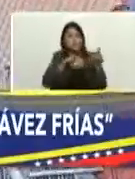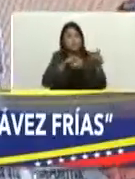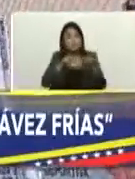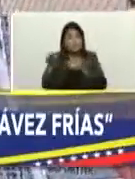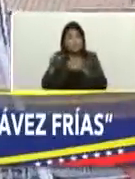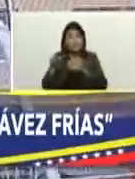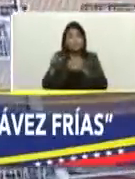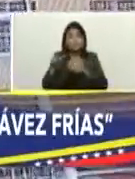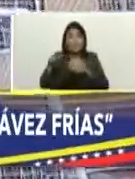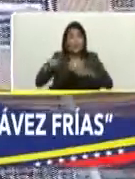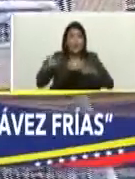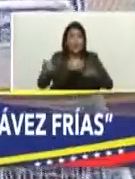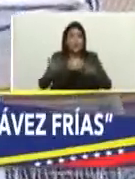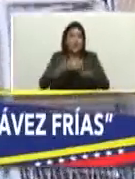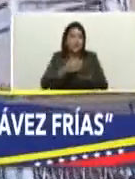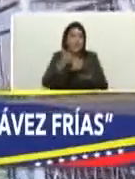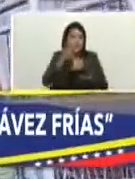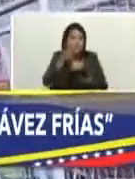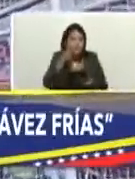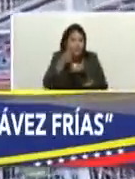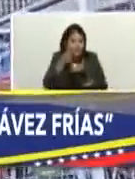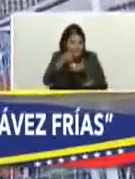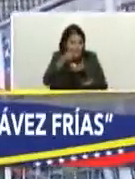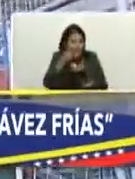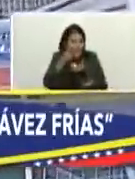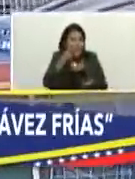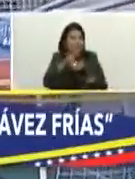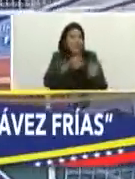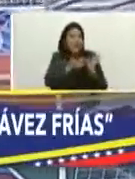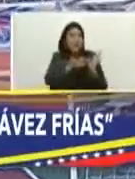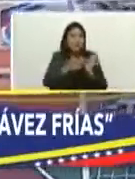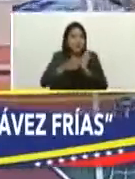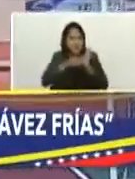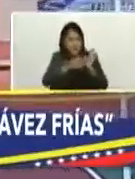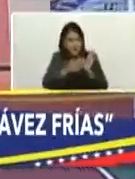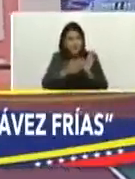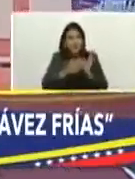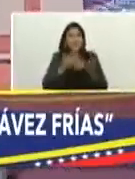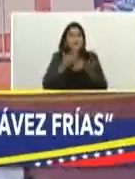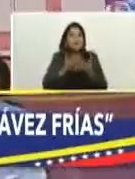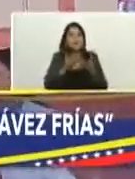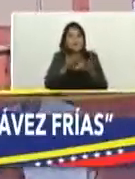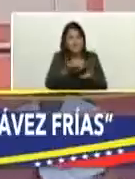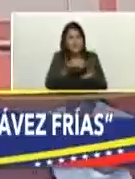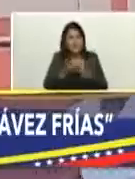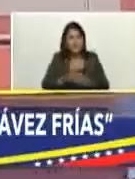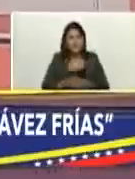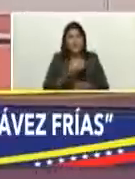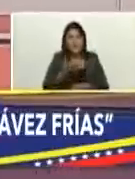usted viniera, pero que sabemos que la va a disfrutar desde allá para toda Venezuela. Gracias, Freddy.